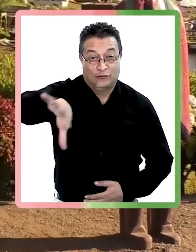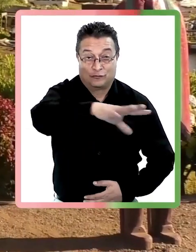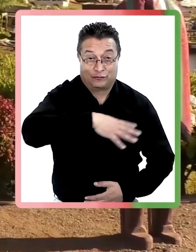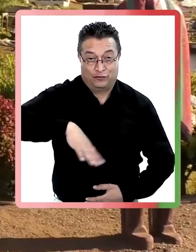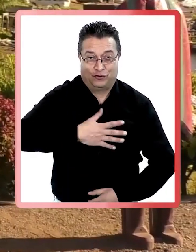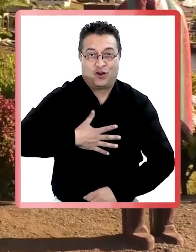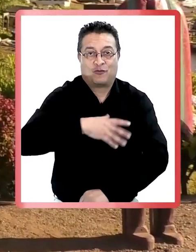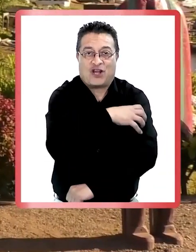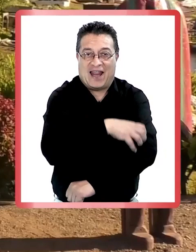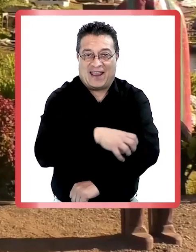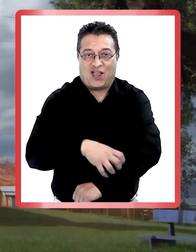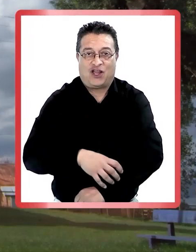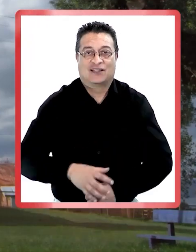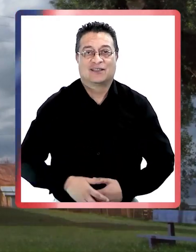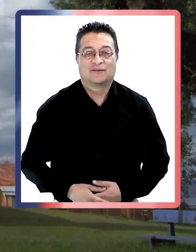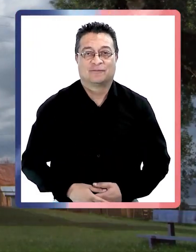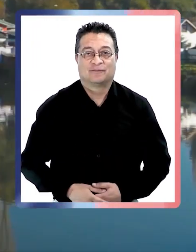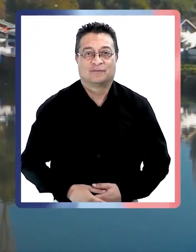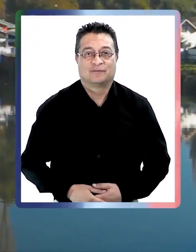Somos las regiones.